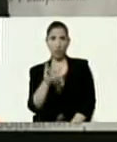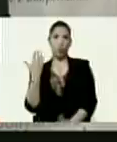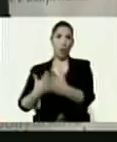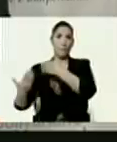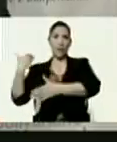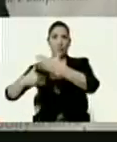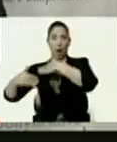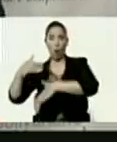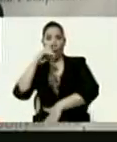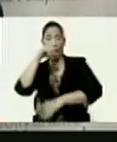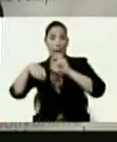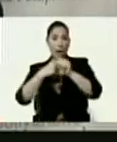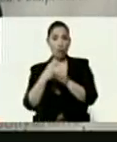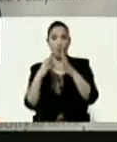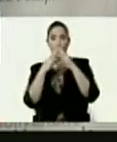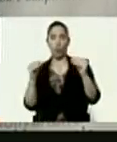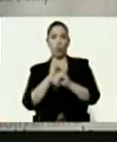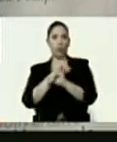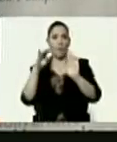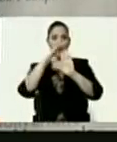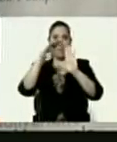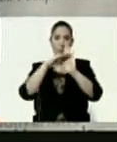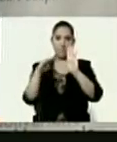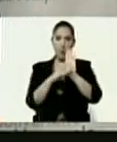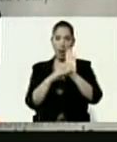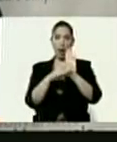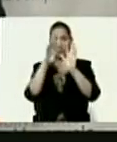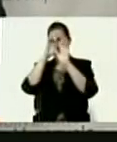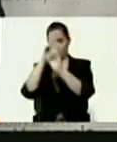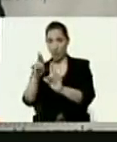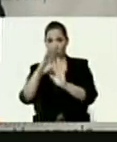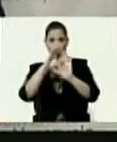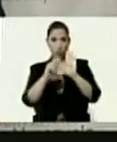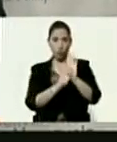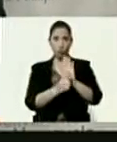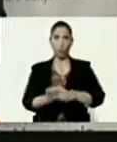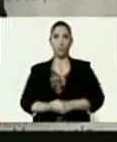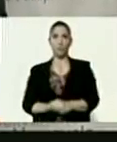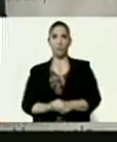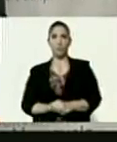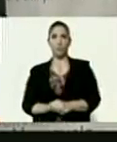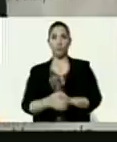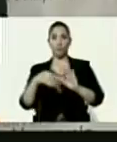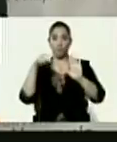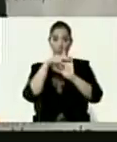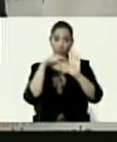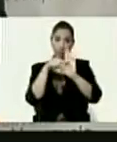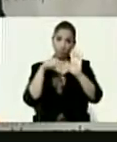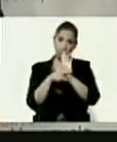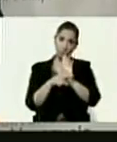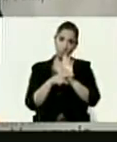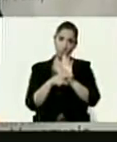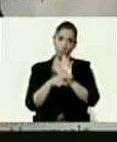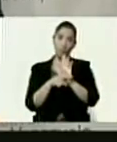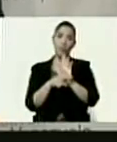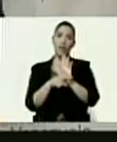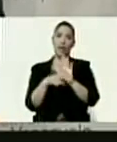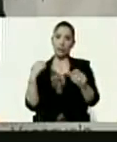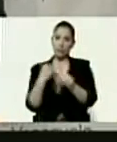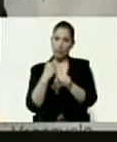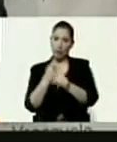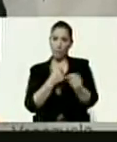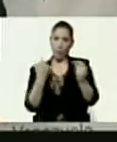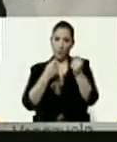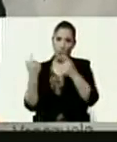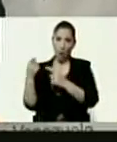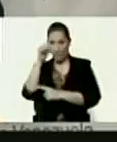Ahora todo está establecido de manera que se respete los parámetros de explotación minera ordenada